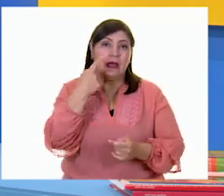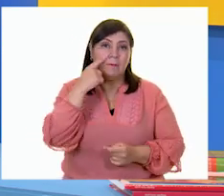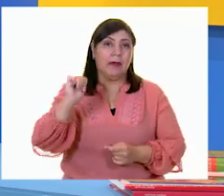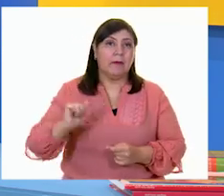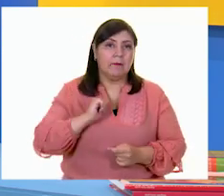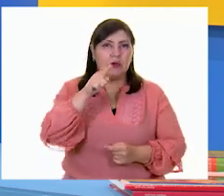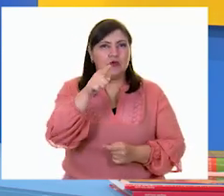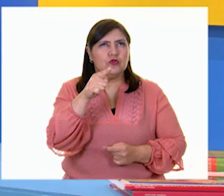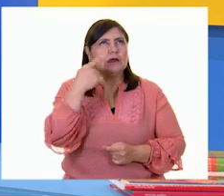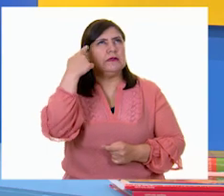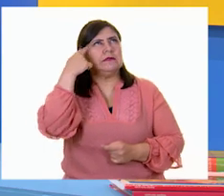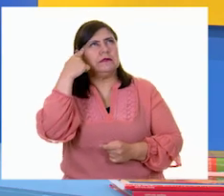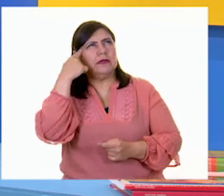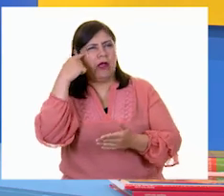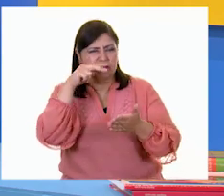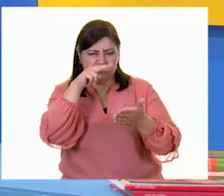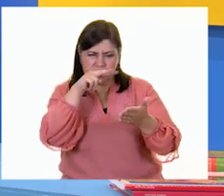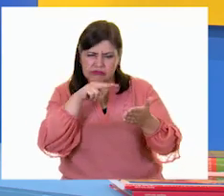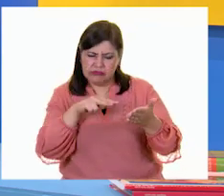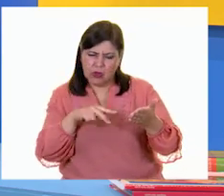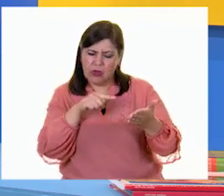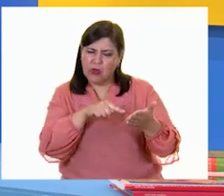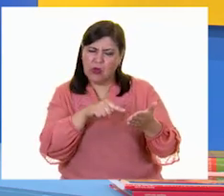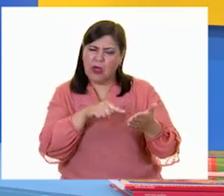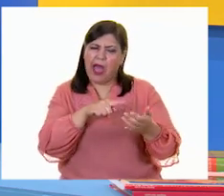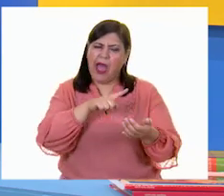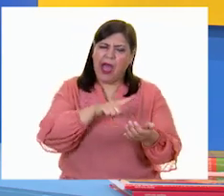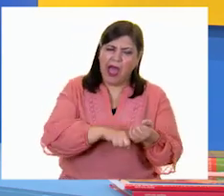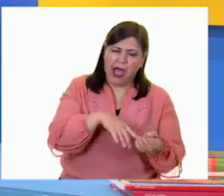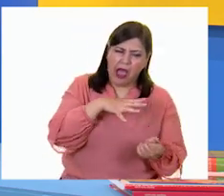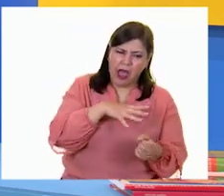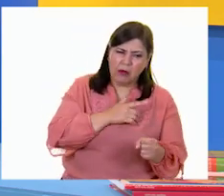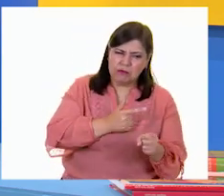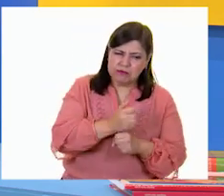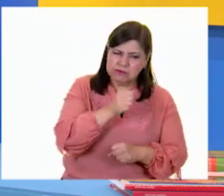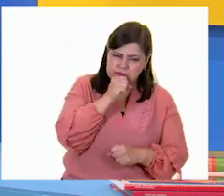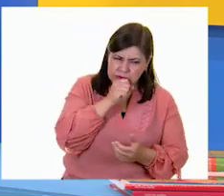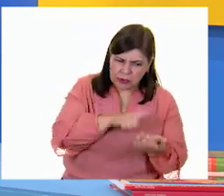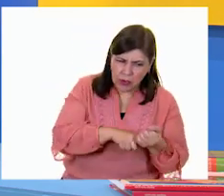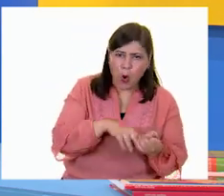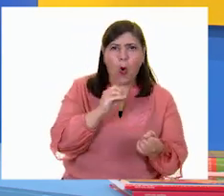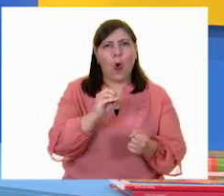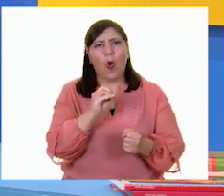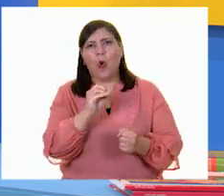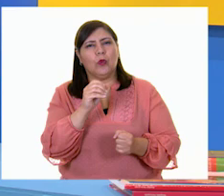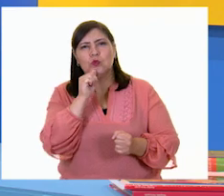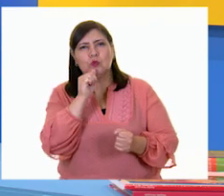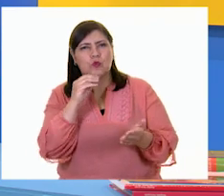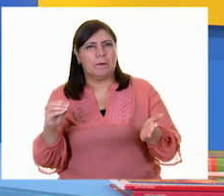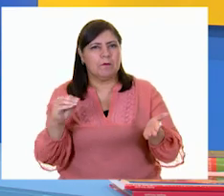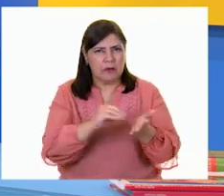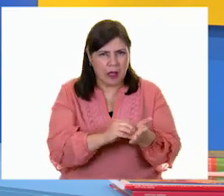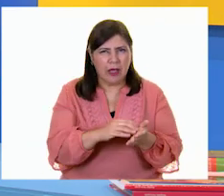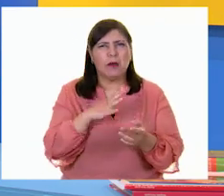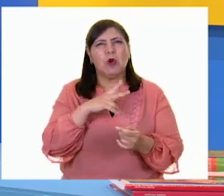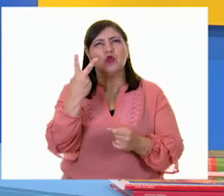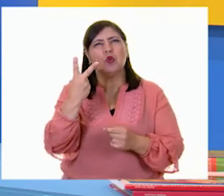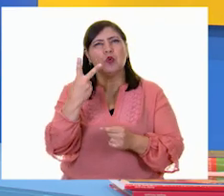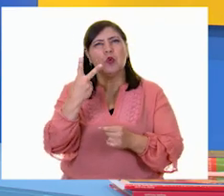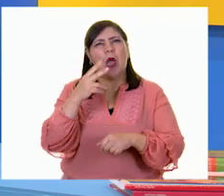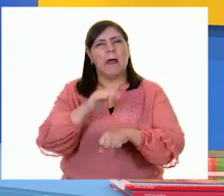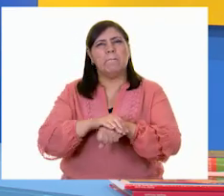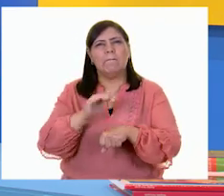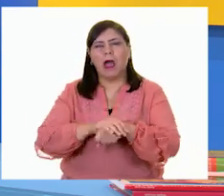las cosas que se dicen explícita e implícitamente sobre el modo en que se dirigían por escrito dos amigos